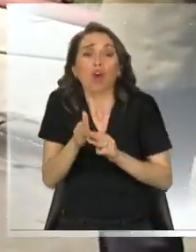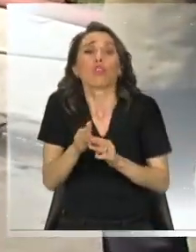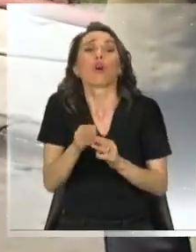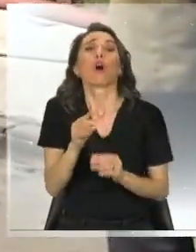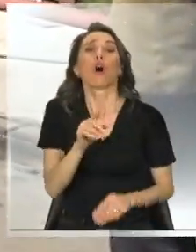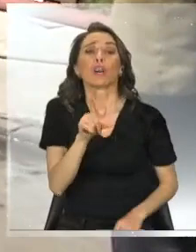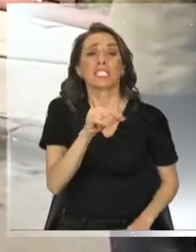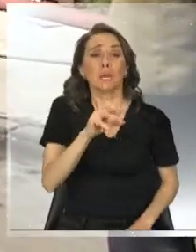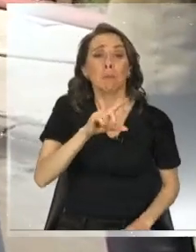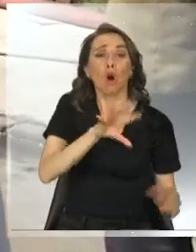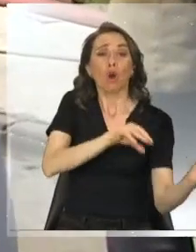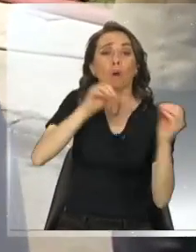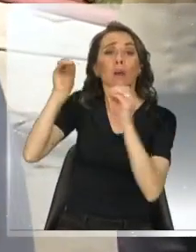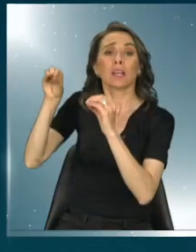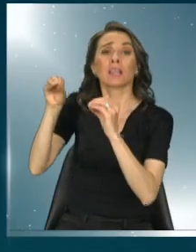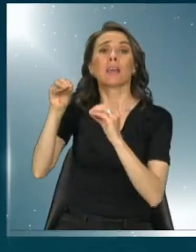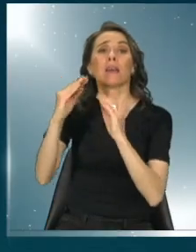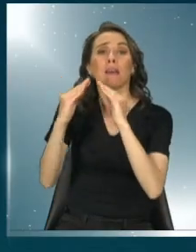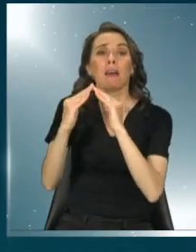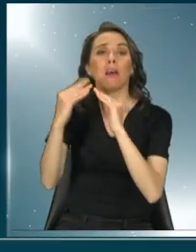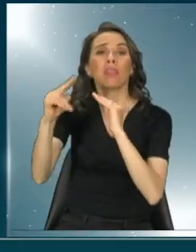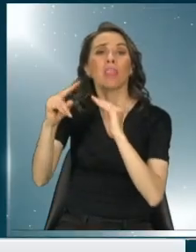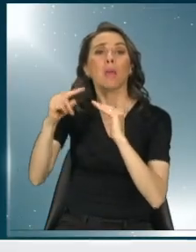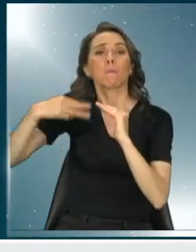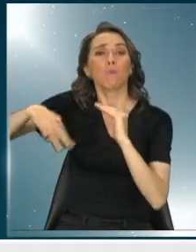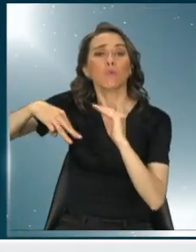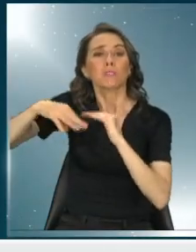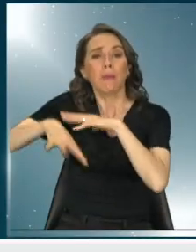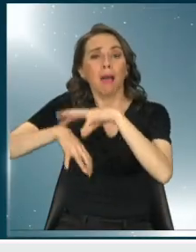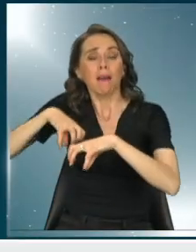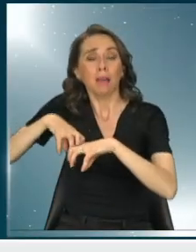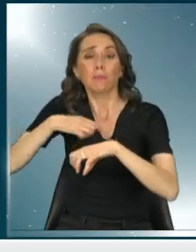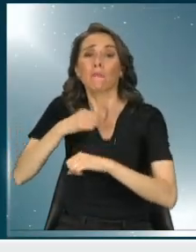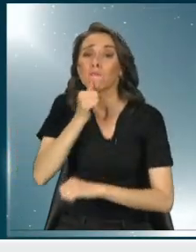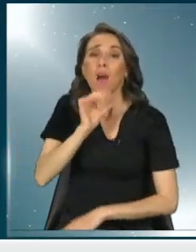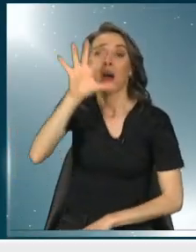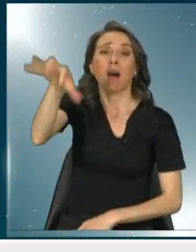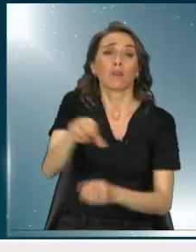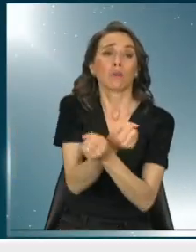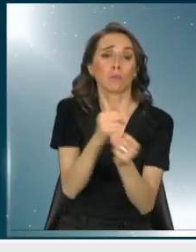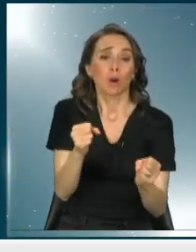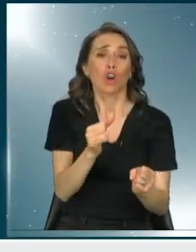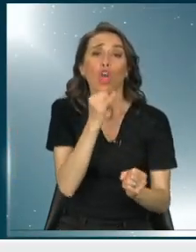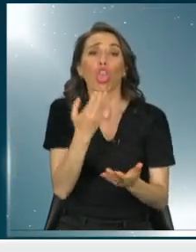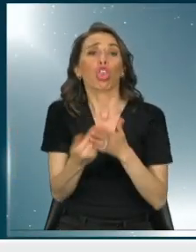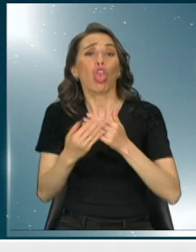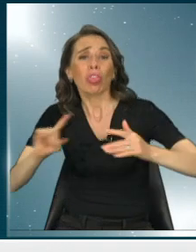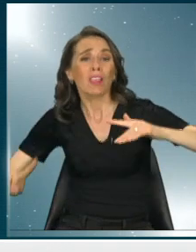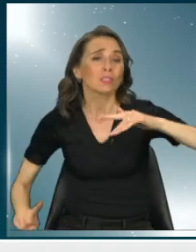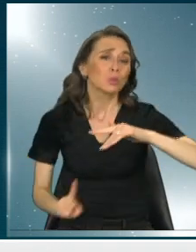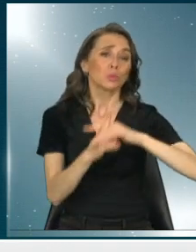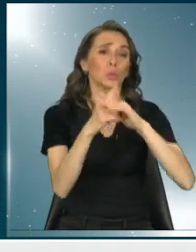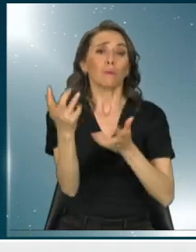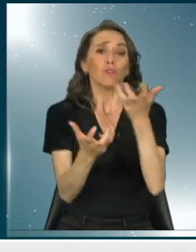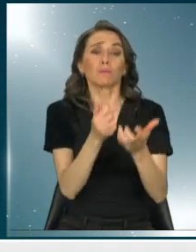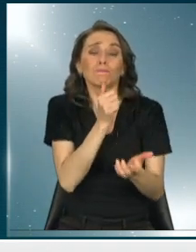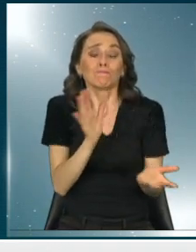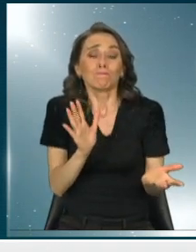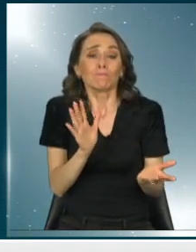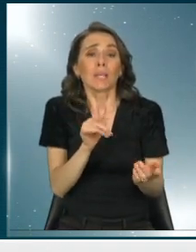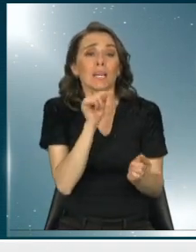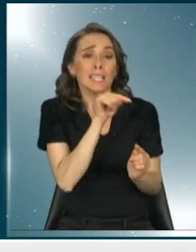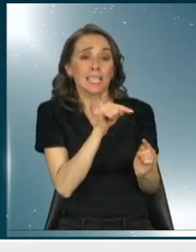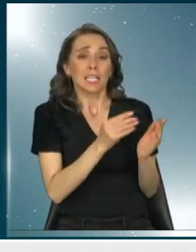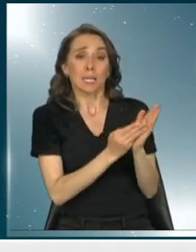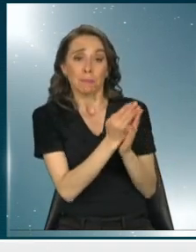en la veterinaria municipal, pero no ha podido ir. Llamas cuyo origen aún no está definido. Si bien se sabe que el fuego